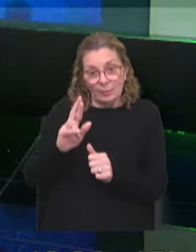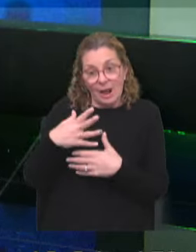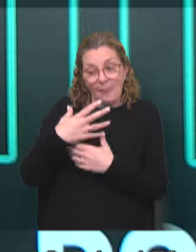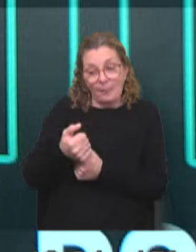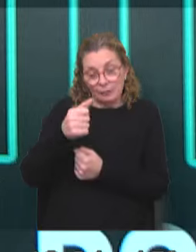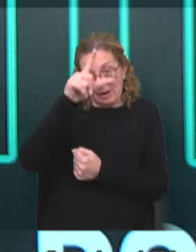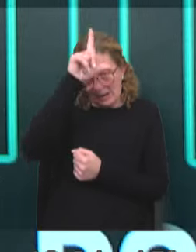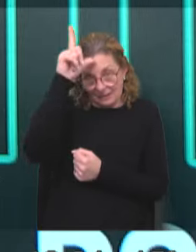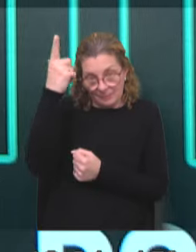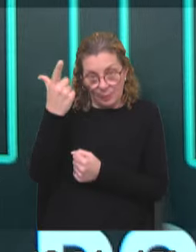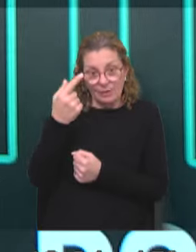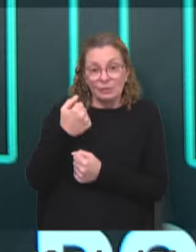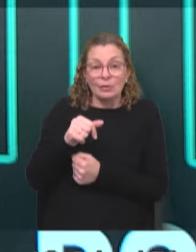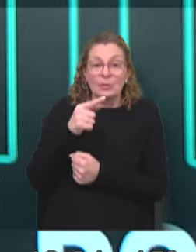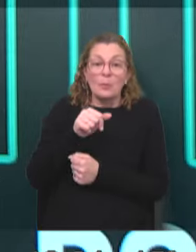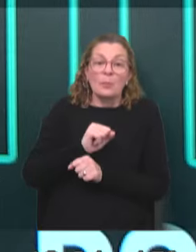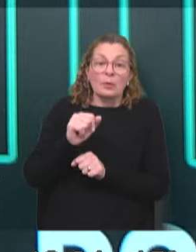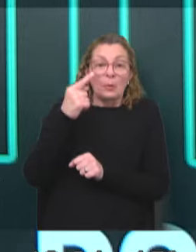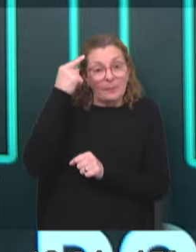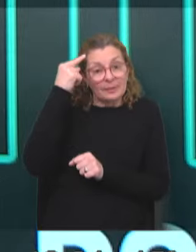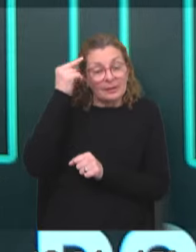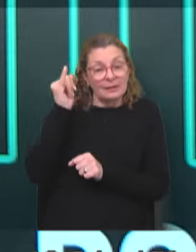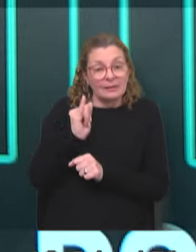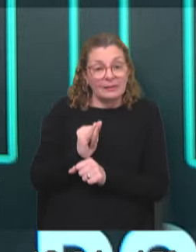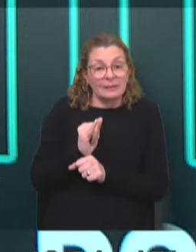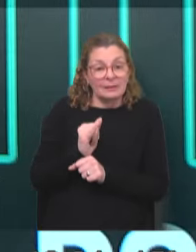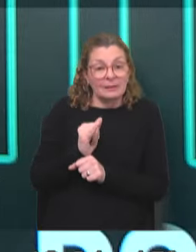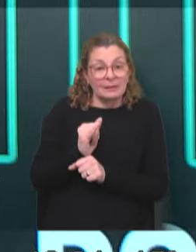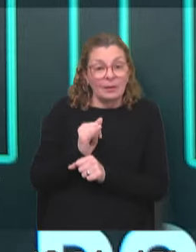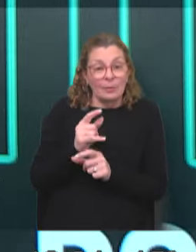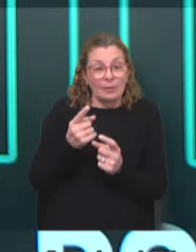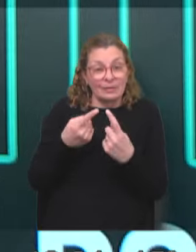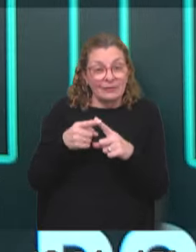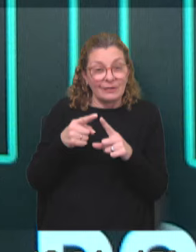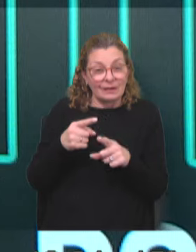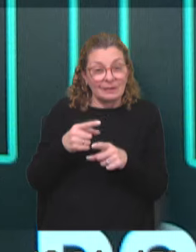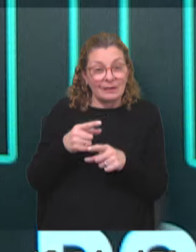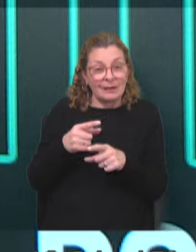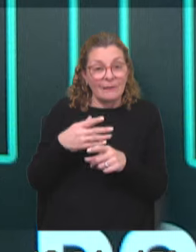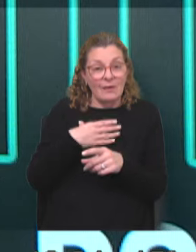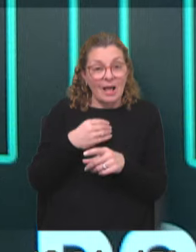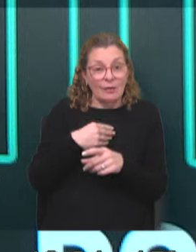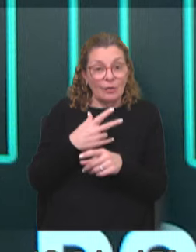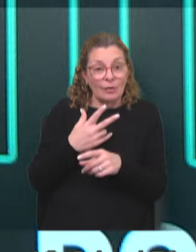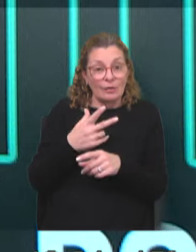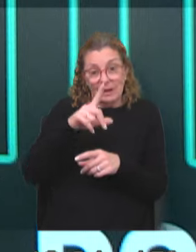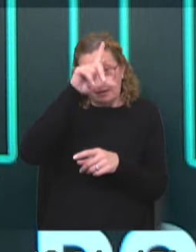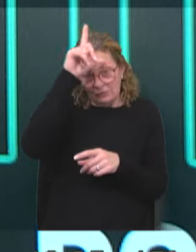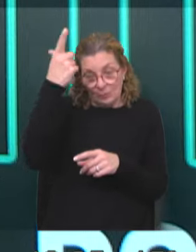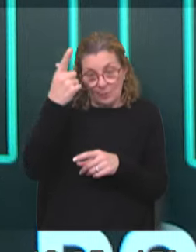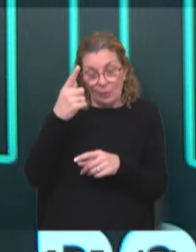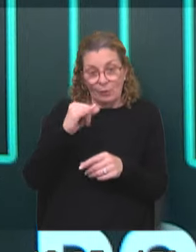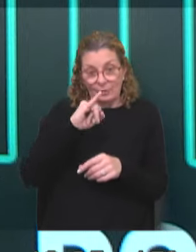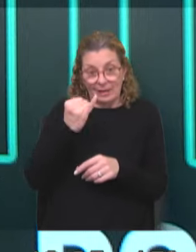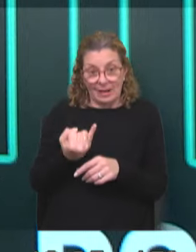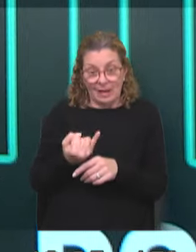la calle Pou por eso podemos pensar que va a haber como una especie de tríada del partido Nacional donde sea la calle Pou delgado